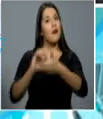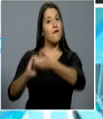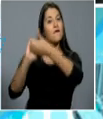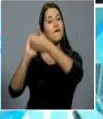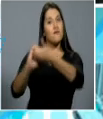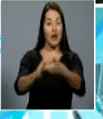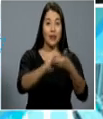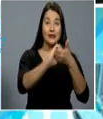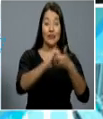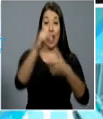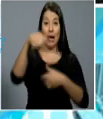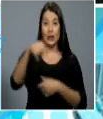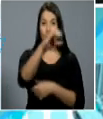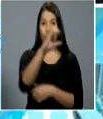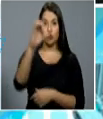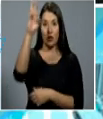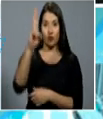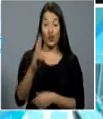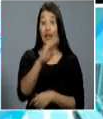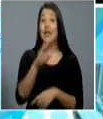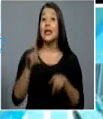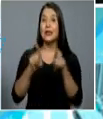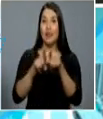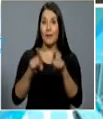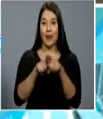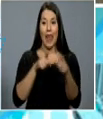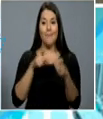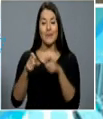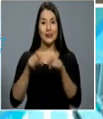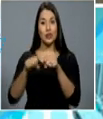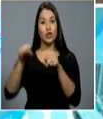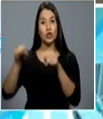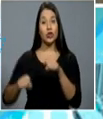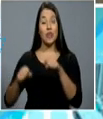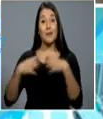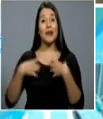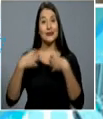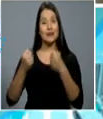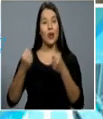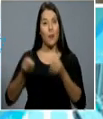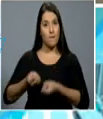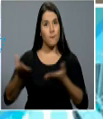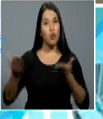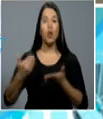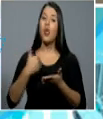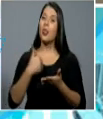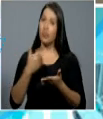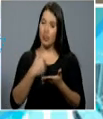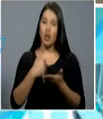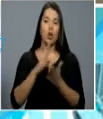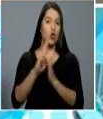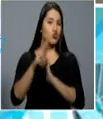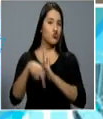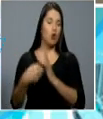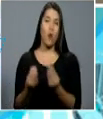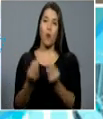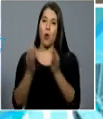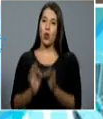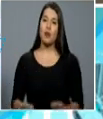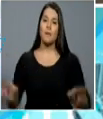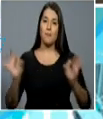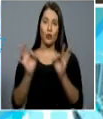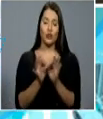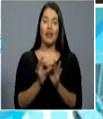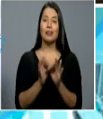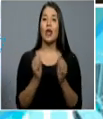al Estado costarricense y a la administración del sistema de salud pública, que ha tenido un rol histórico a través de